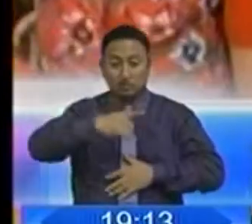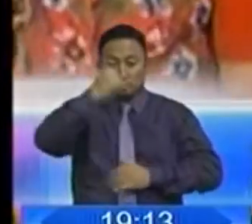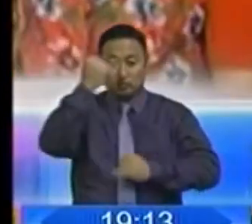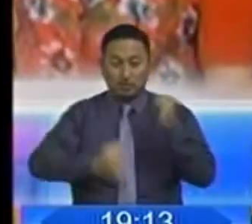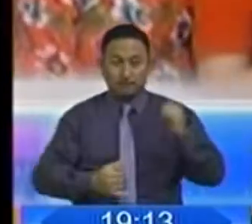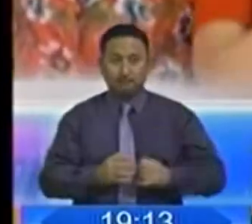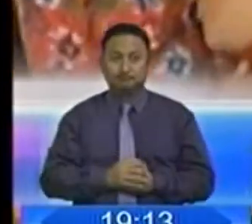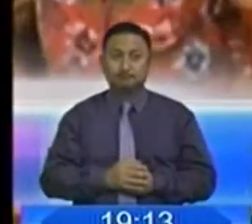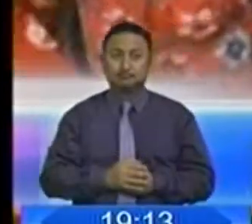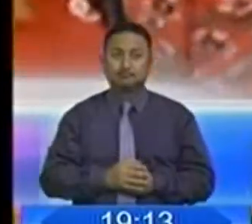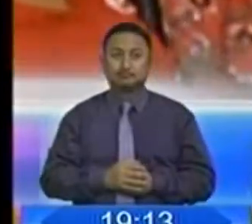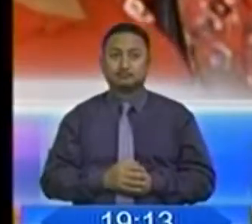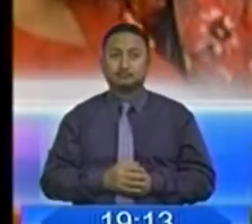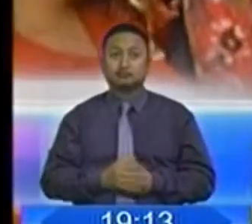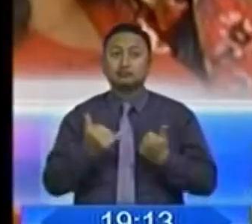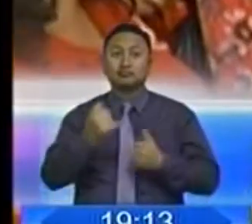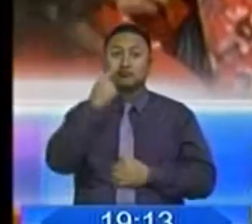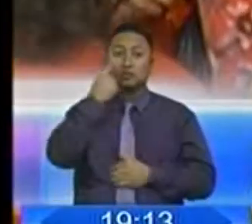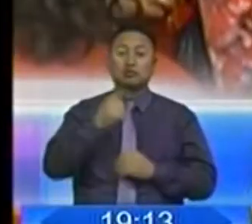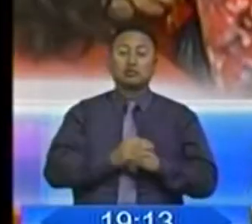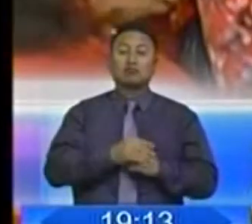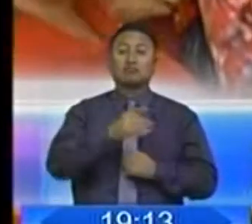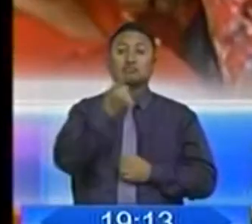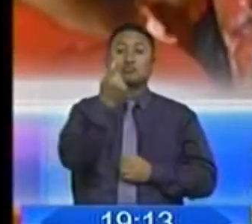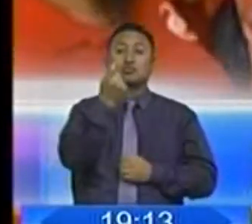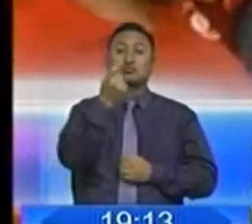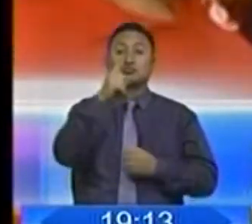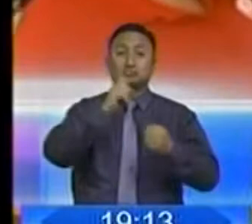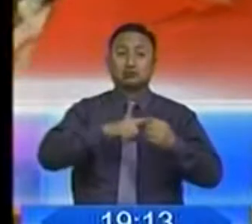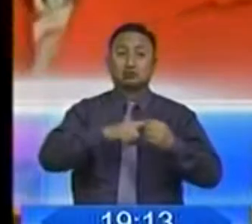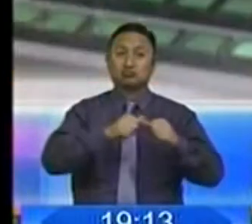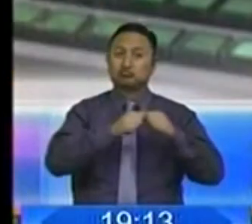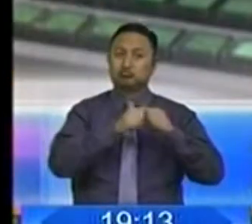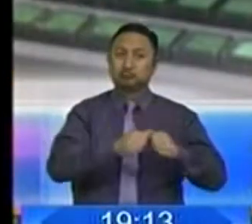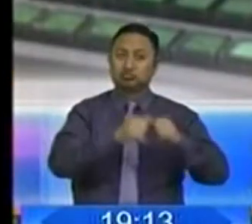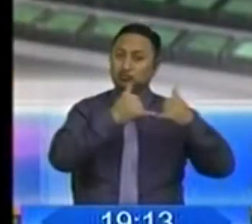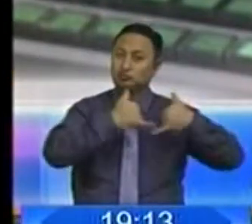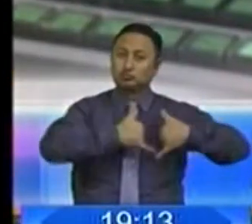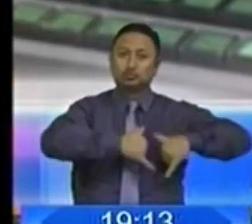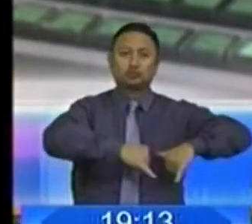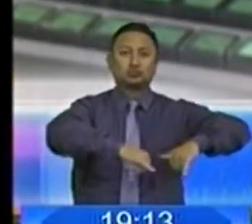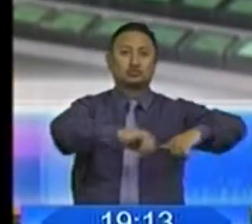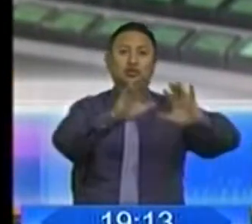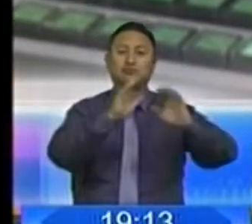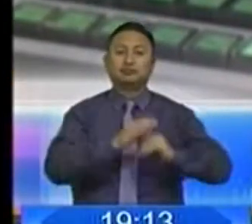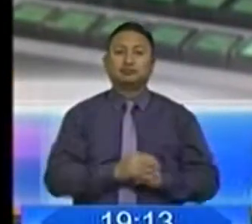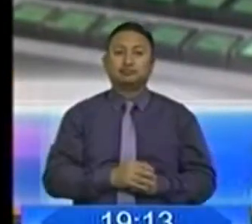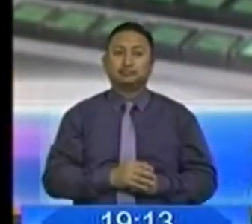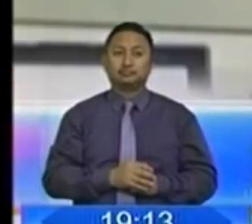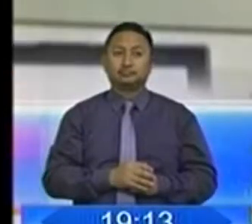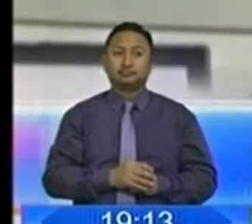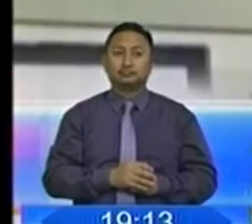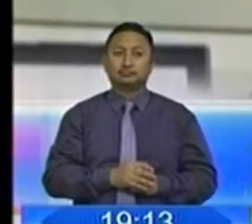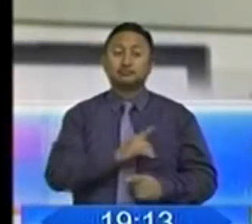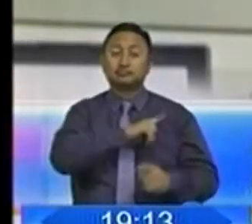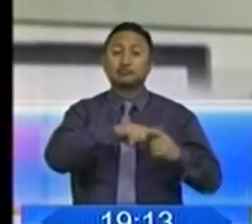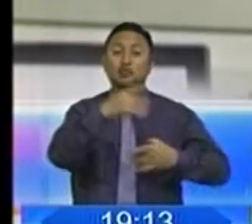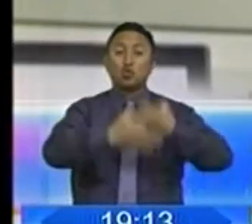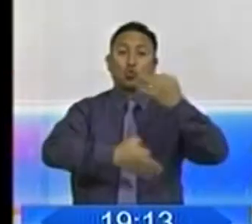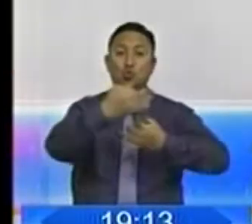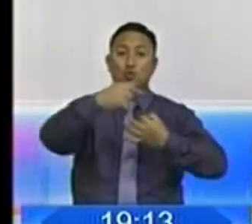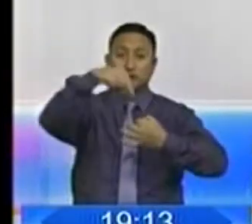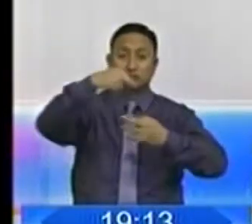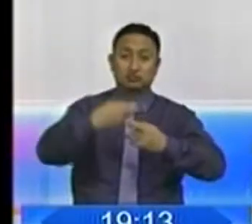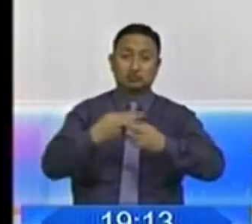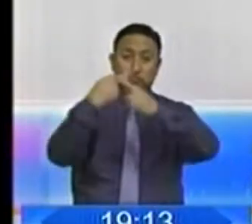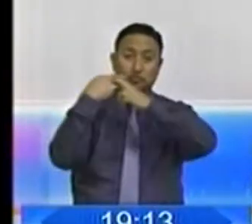final. Con ello, la señal de prueba de Canal 11 Quito se mantendrá al amparo de las medidas cautelares hasta que los jueces